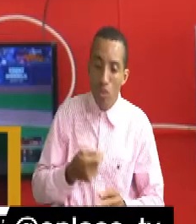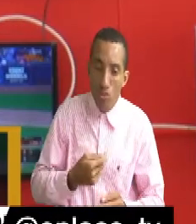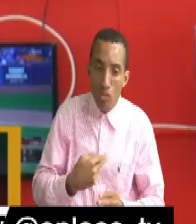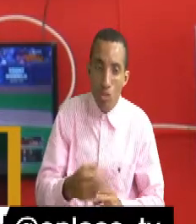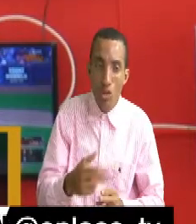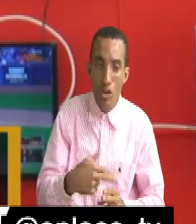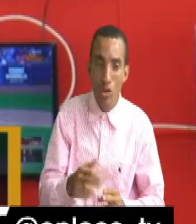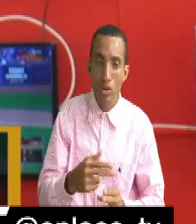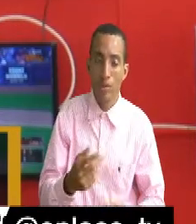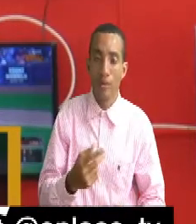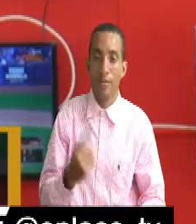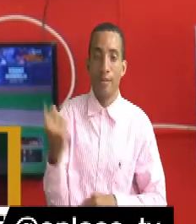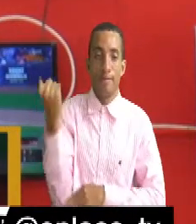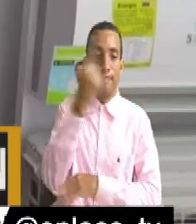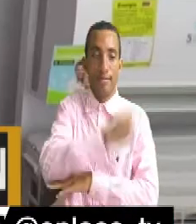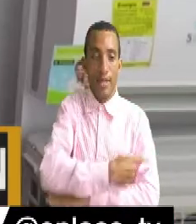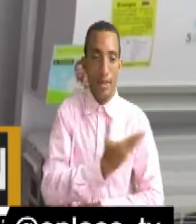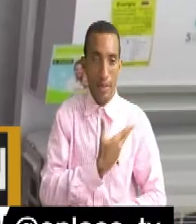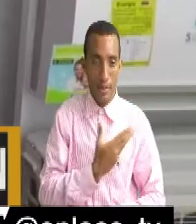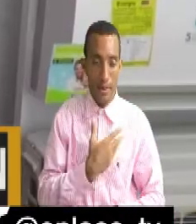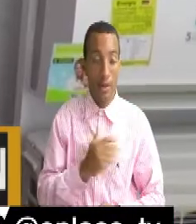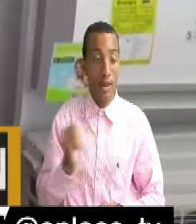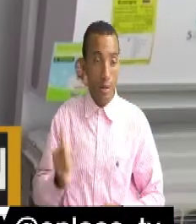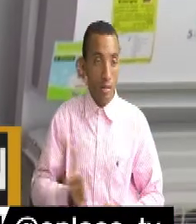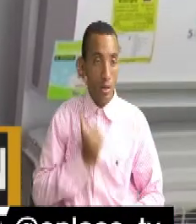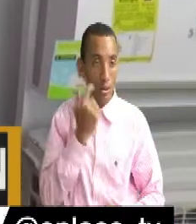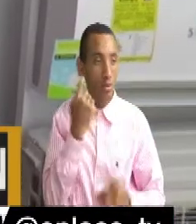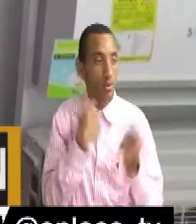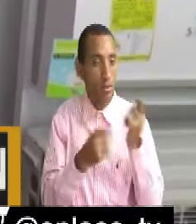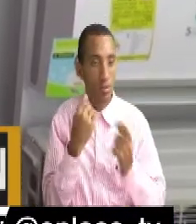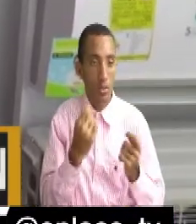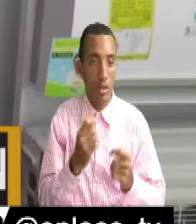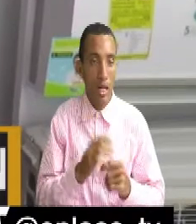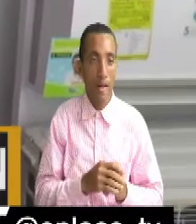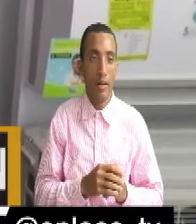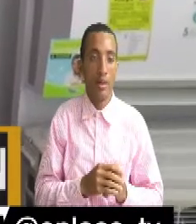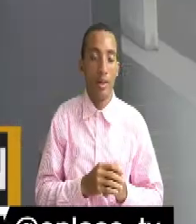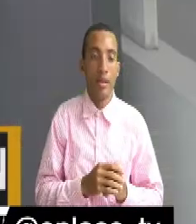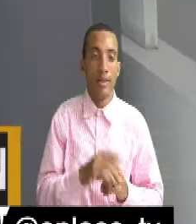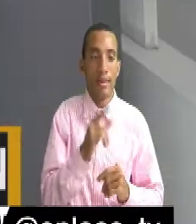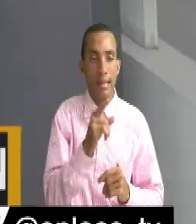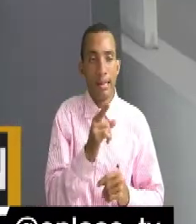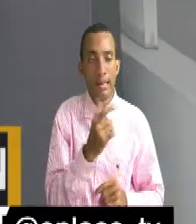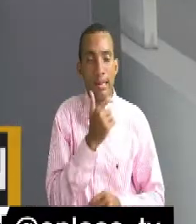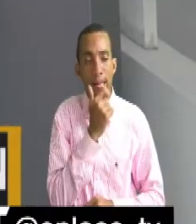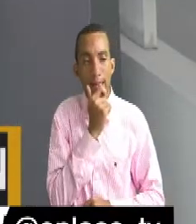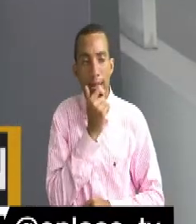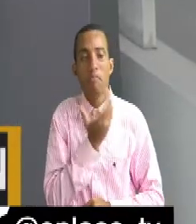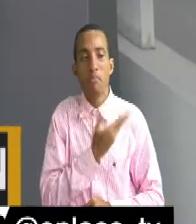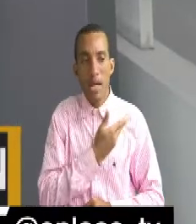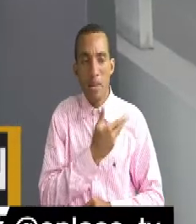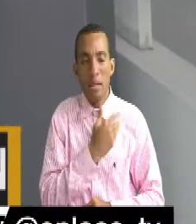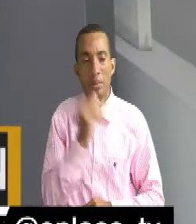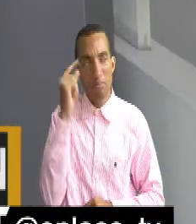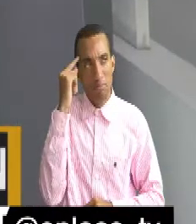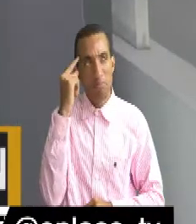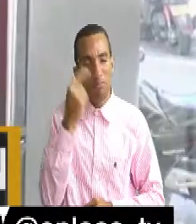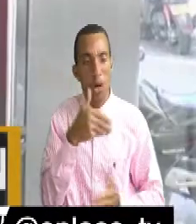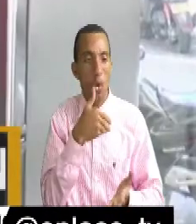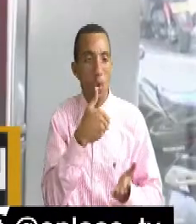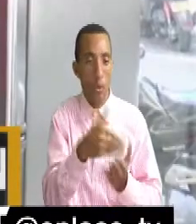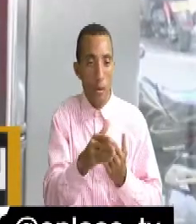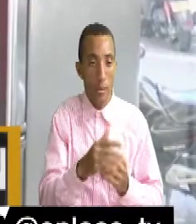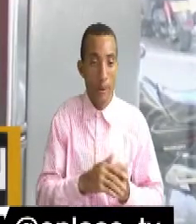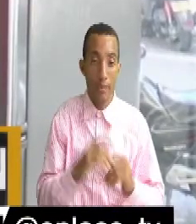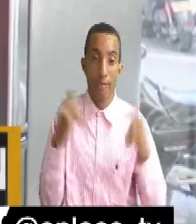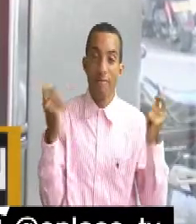personas aprovechan para regalar un detalle a ese querido ser que es la madre. Y en este caso la